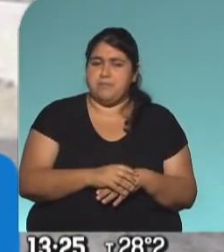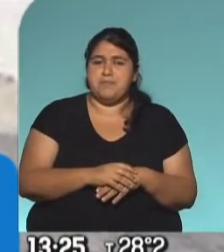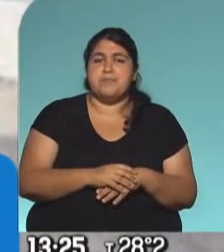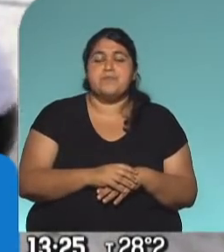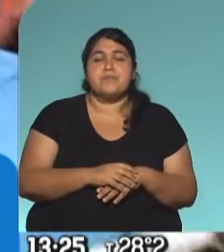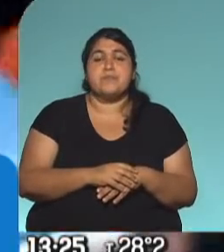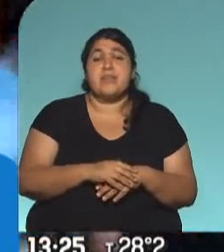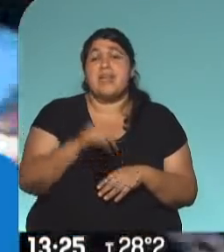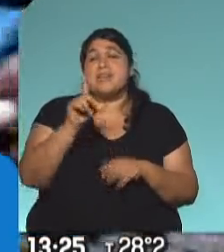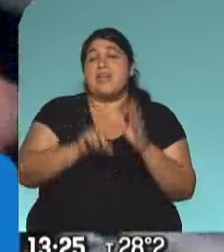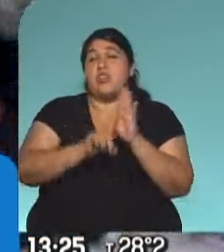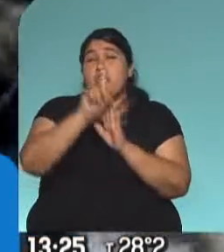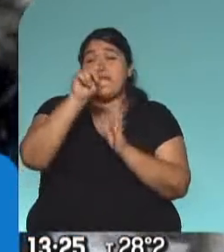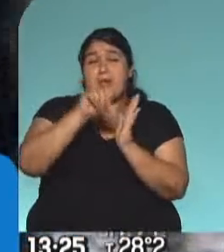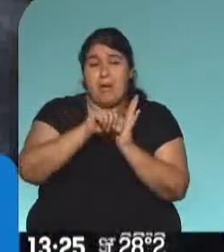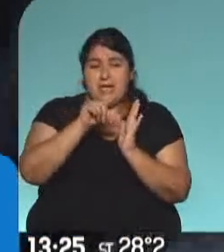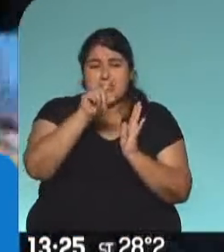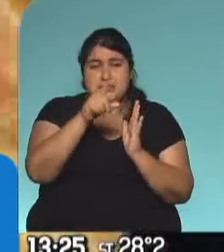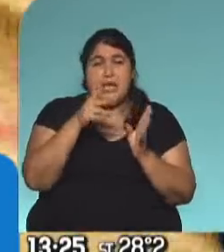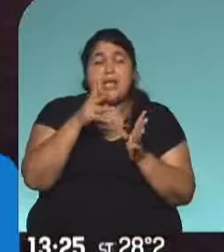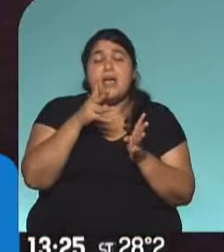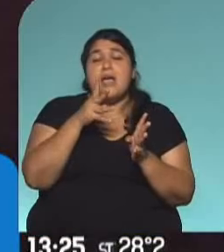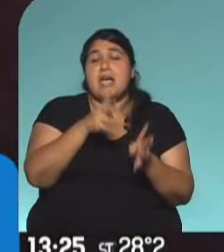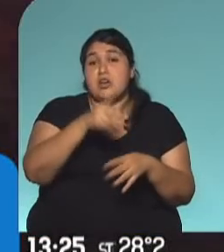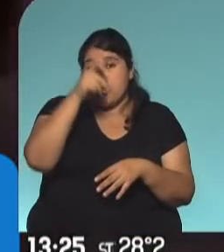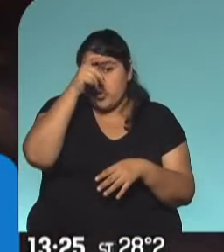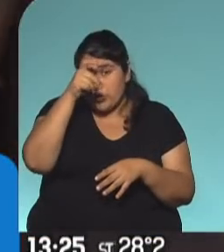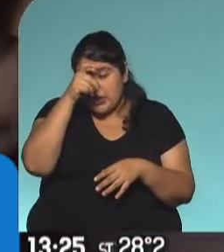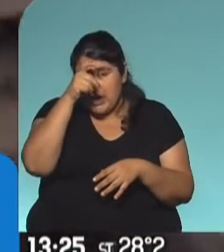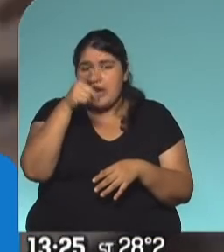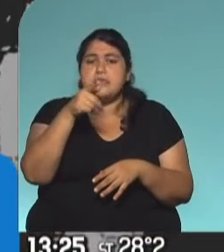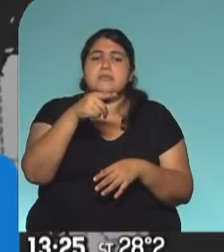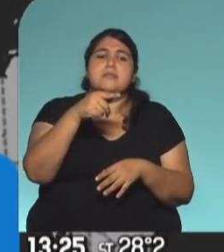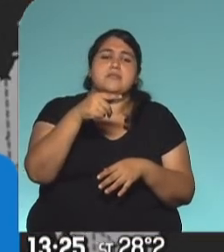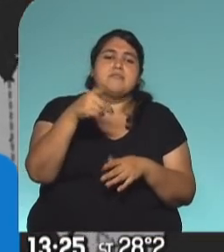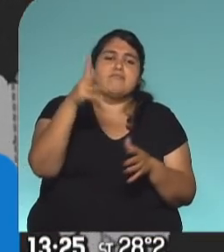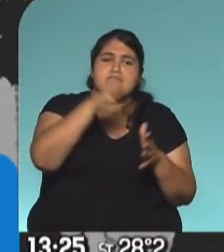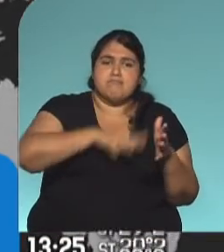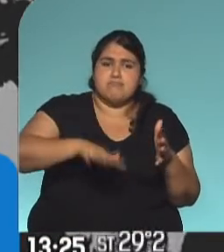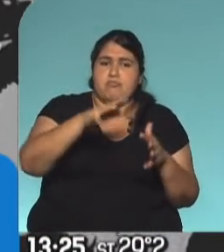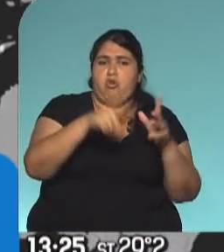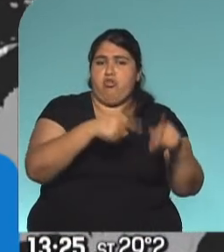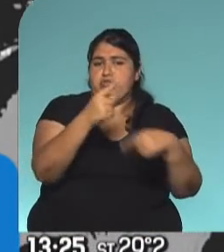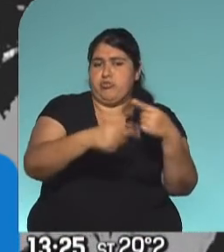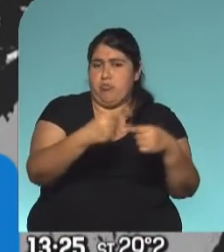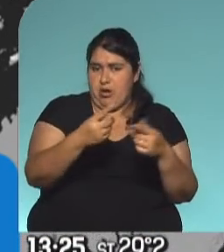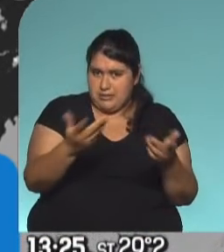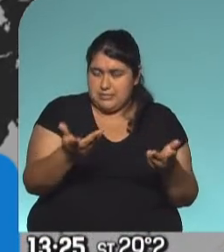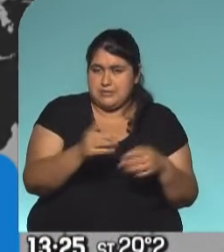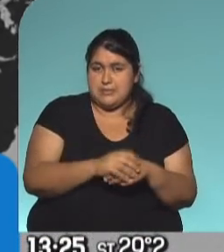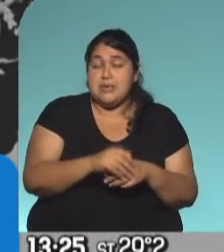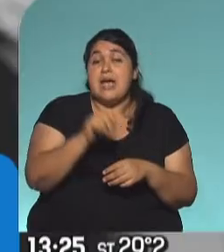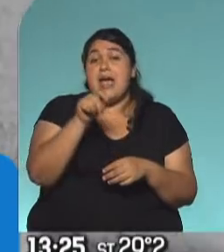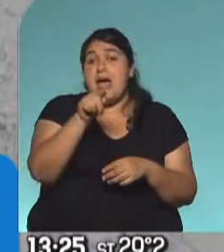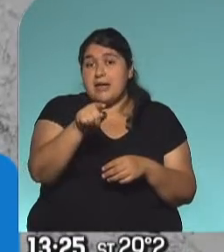el norte del país, donde la guerra de Turquía contra los kurdos se extiende a la región autónoma del Kurdistán iraquí.